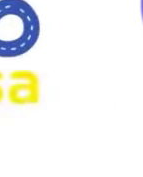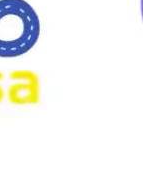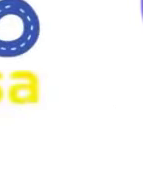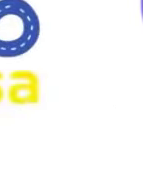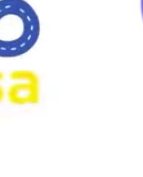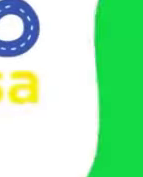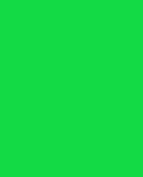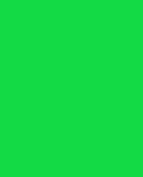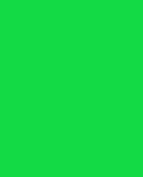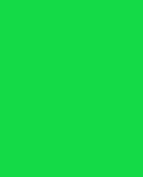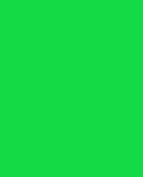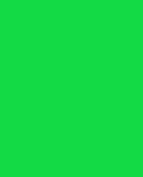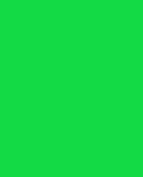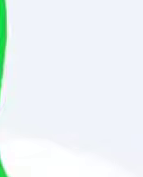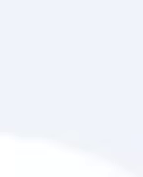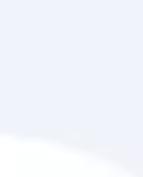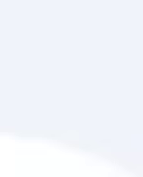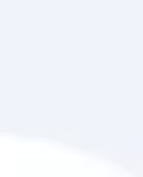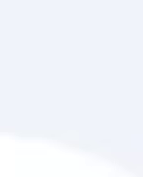CASA.